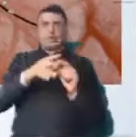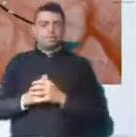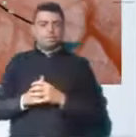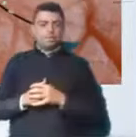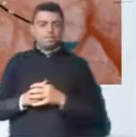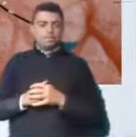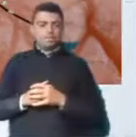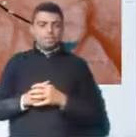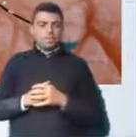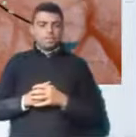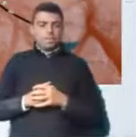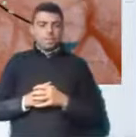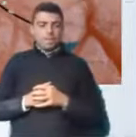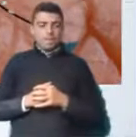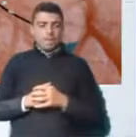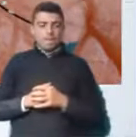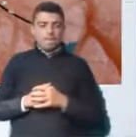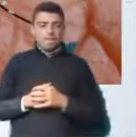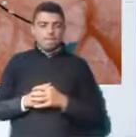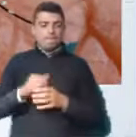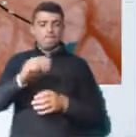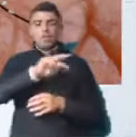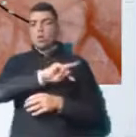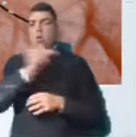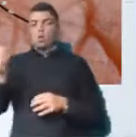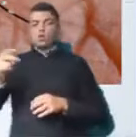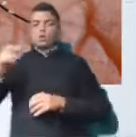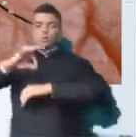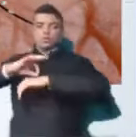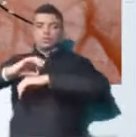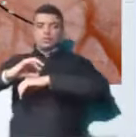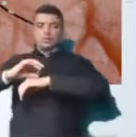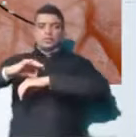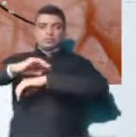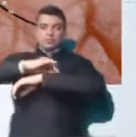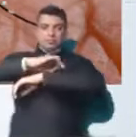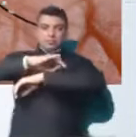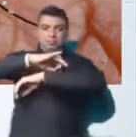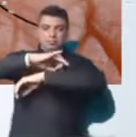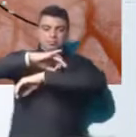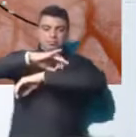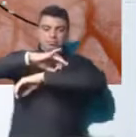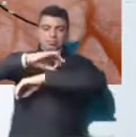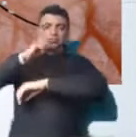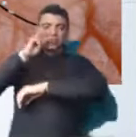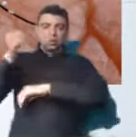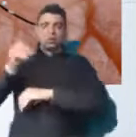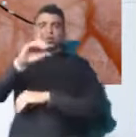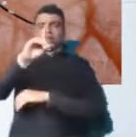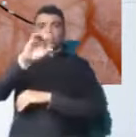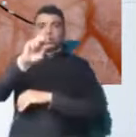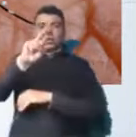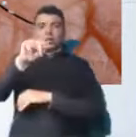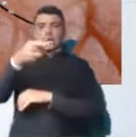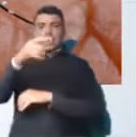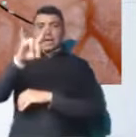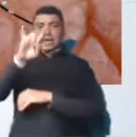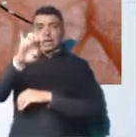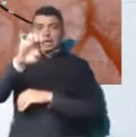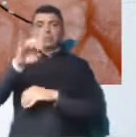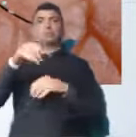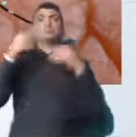El dengue, que en mi opinión es una de esas epidemias que son mucho más peligrosas que la